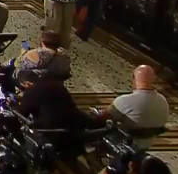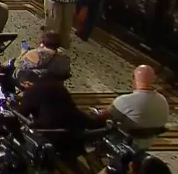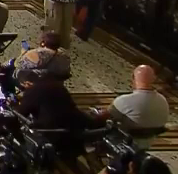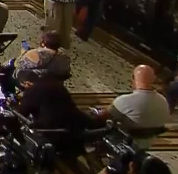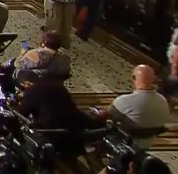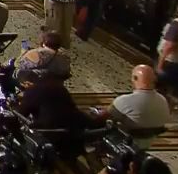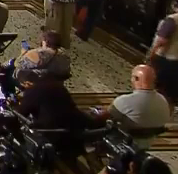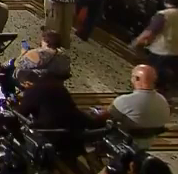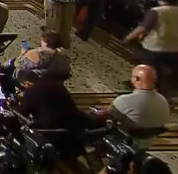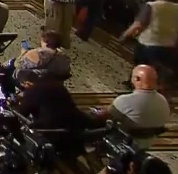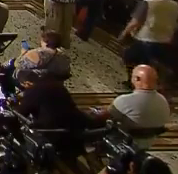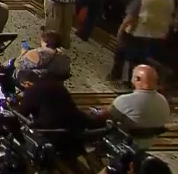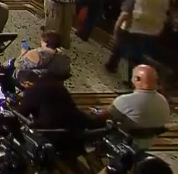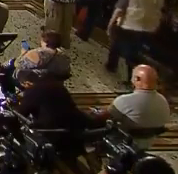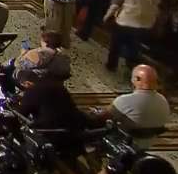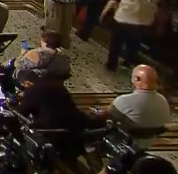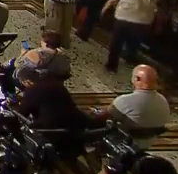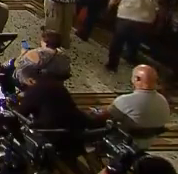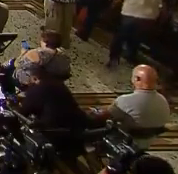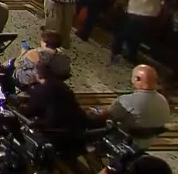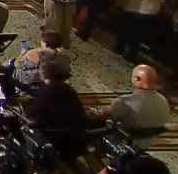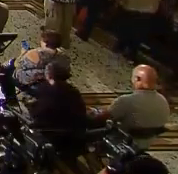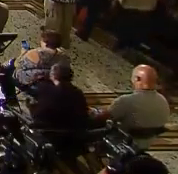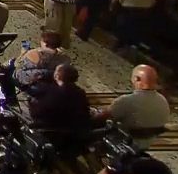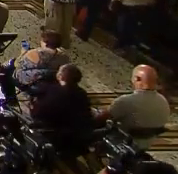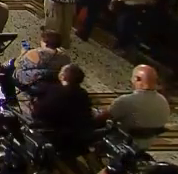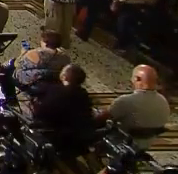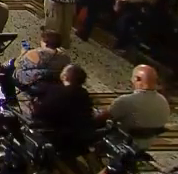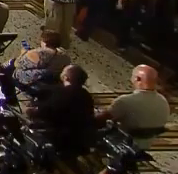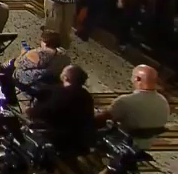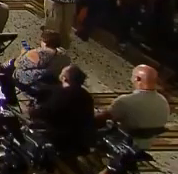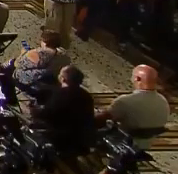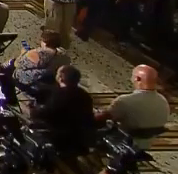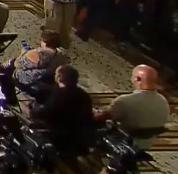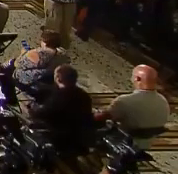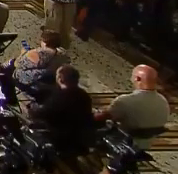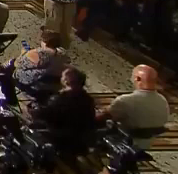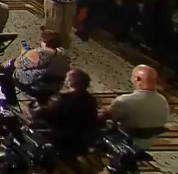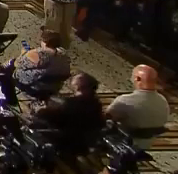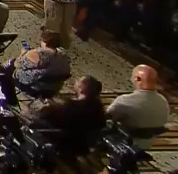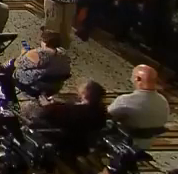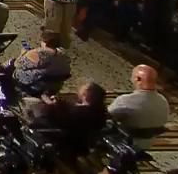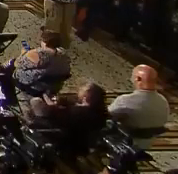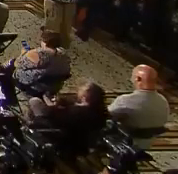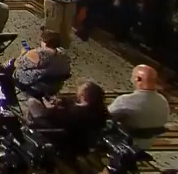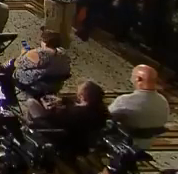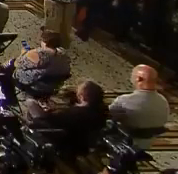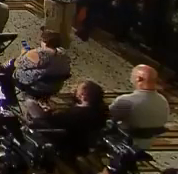Gracias.